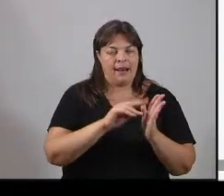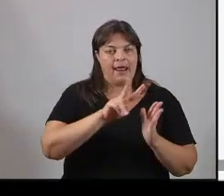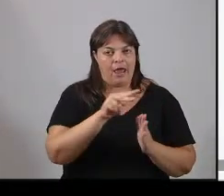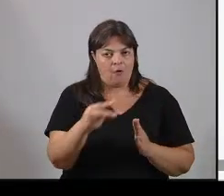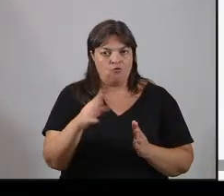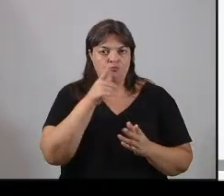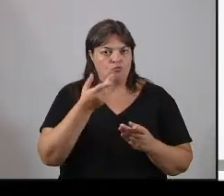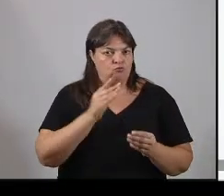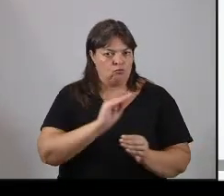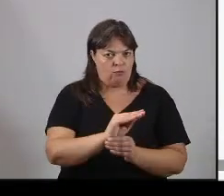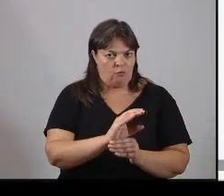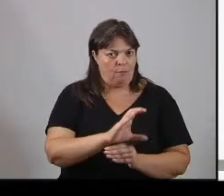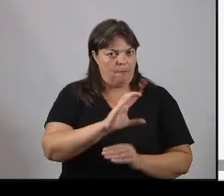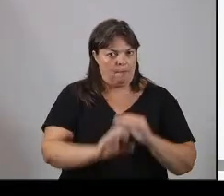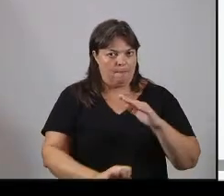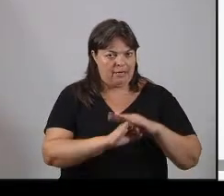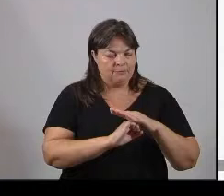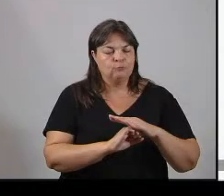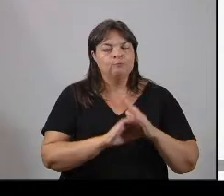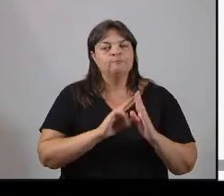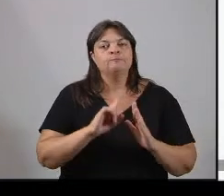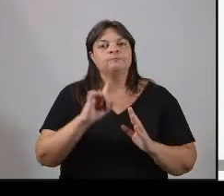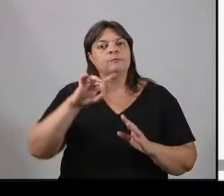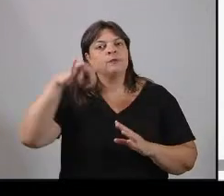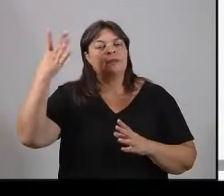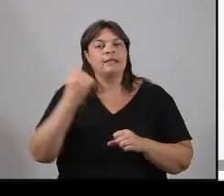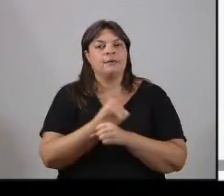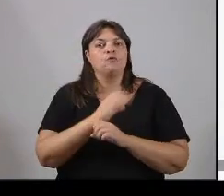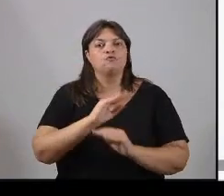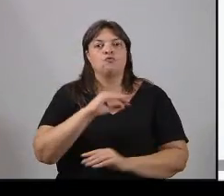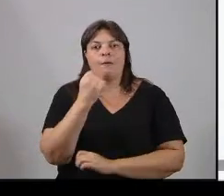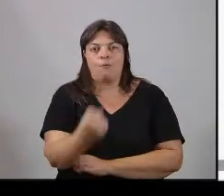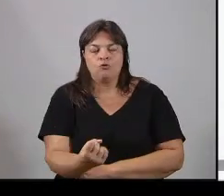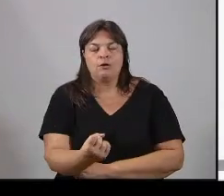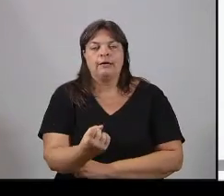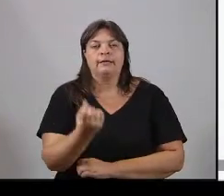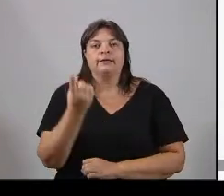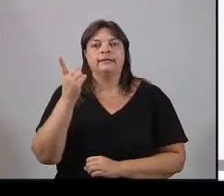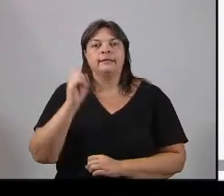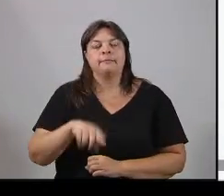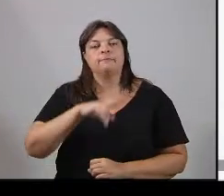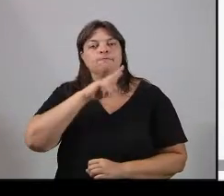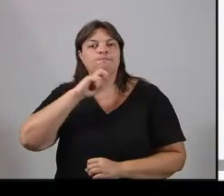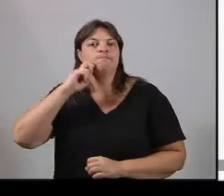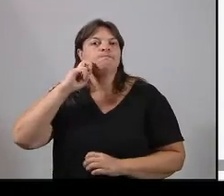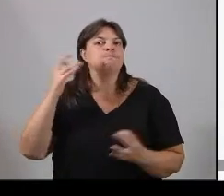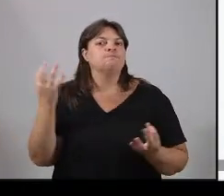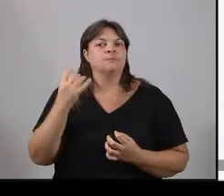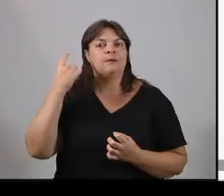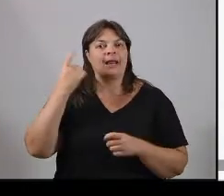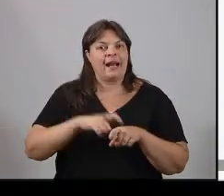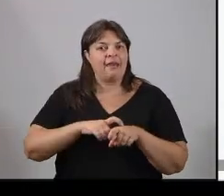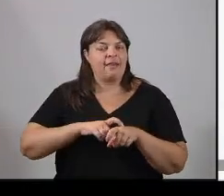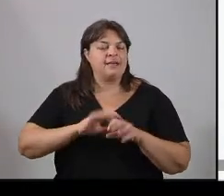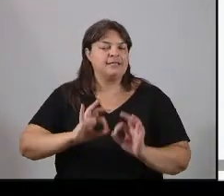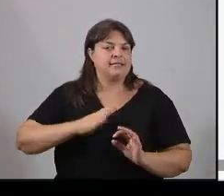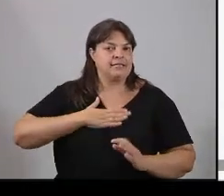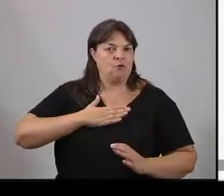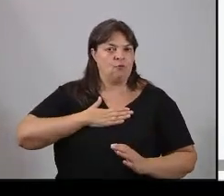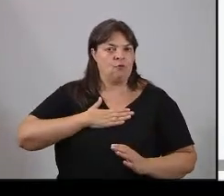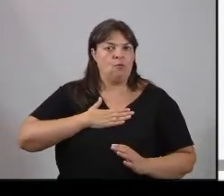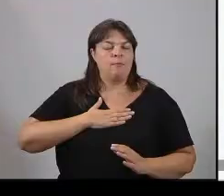ayudas. La idea es apoyar su trabajo, es ayudar a conservar nuestras razas autóctonas, es,